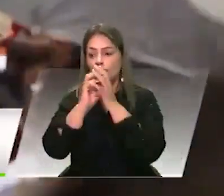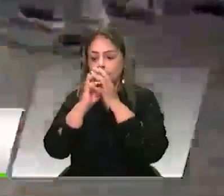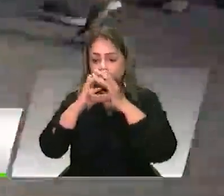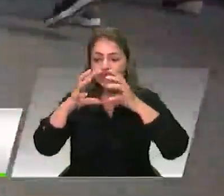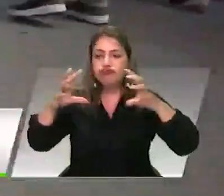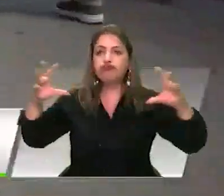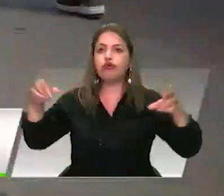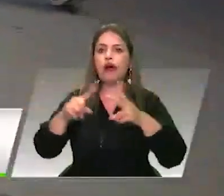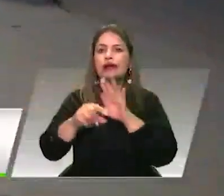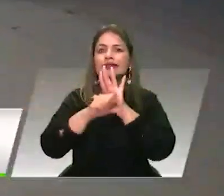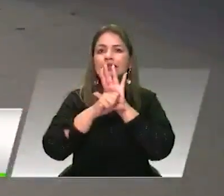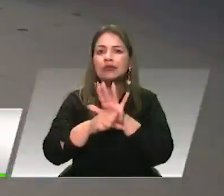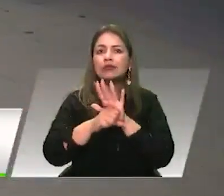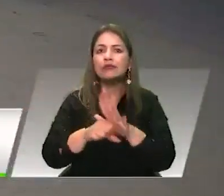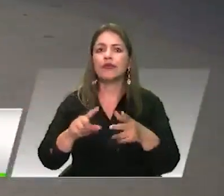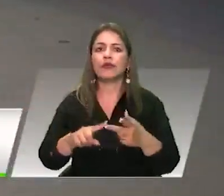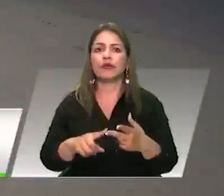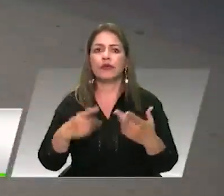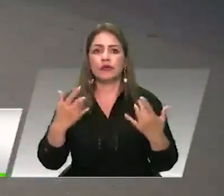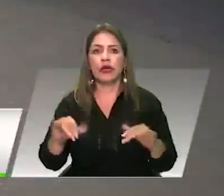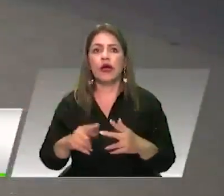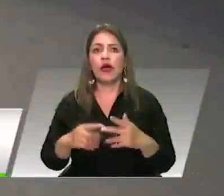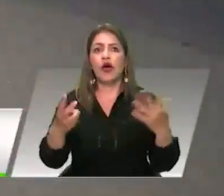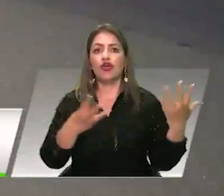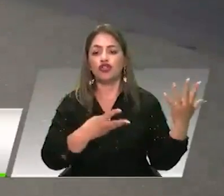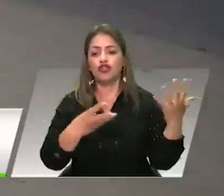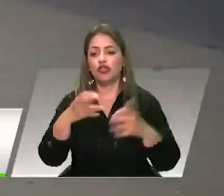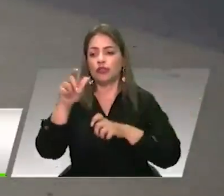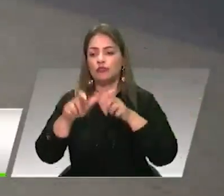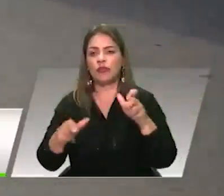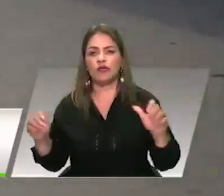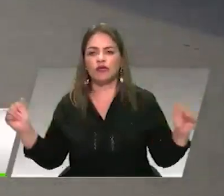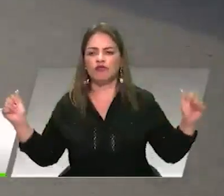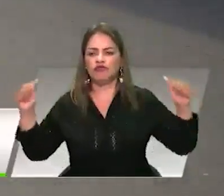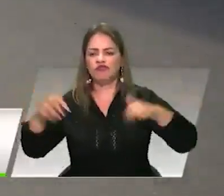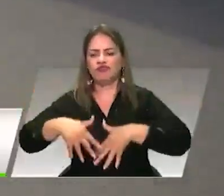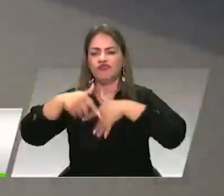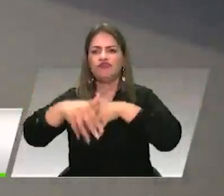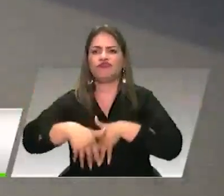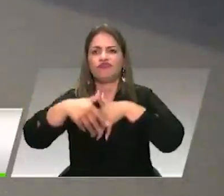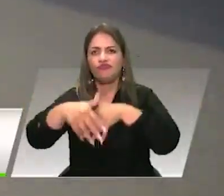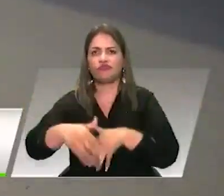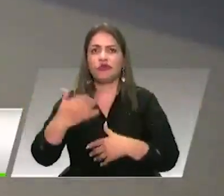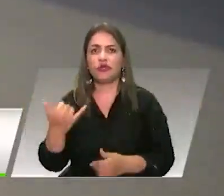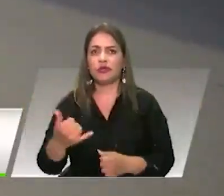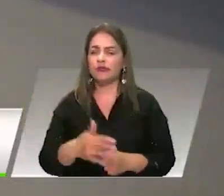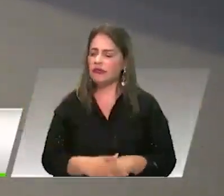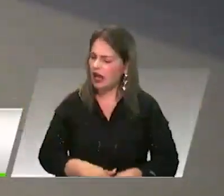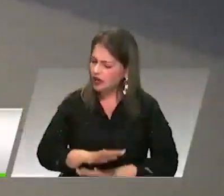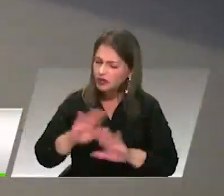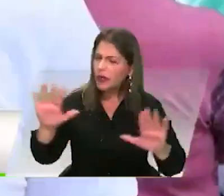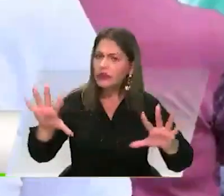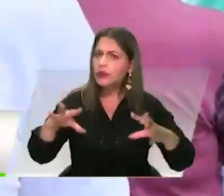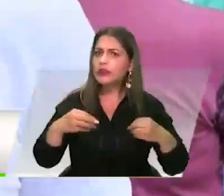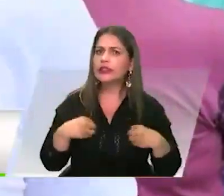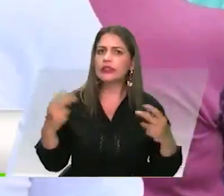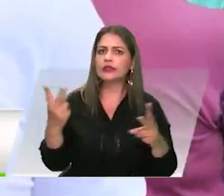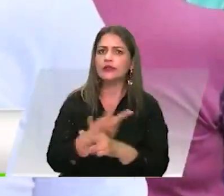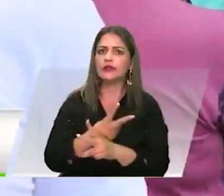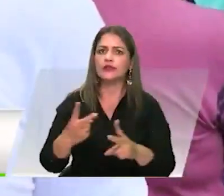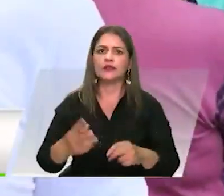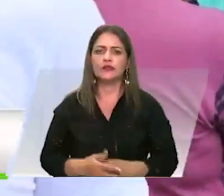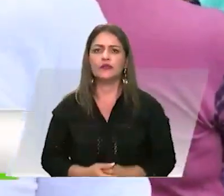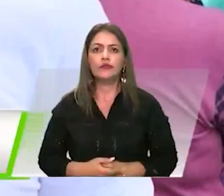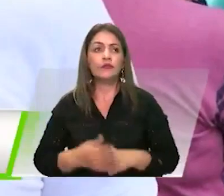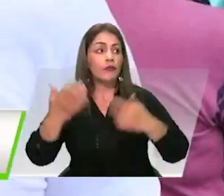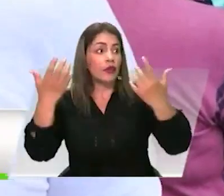fueron parte del recorrido en el que participaron más de 800 personas de diferentes grupos poblacionales para alzar su voz de rechazo. Quisimos toda